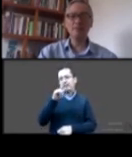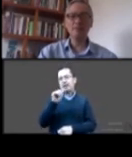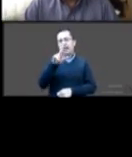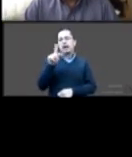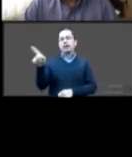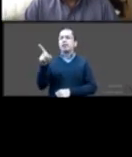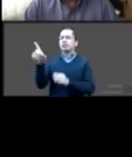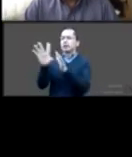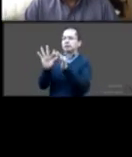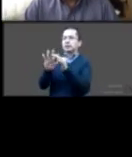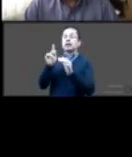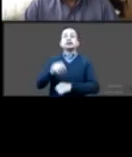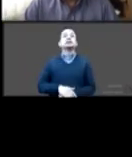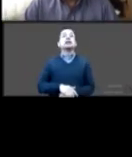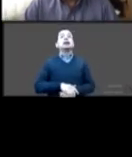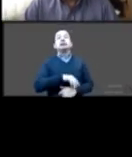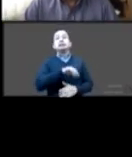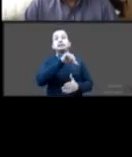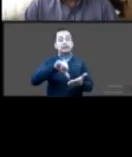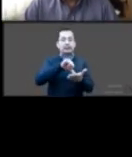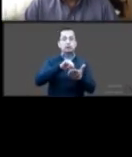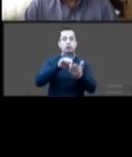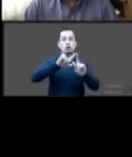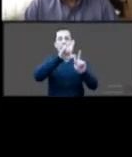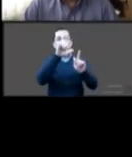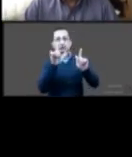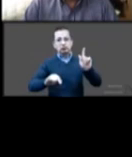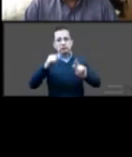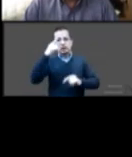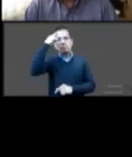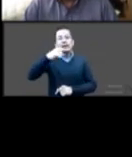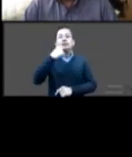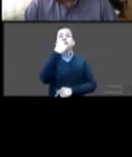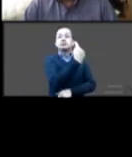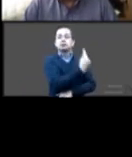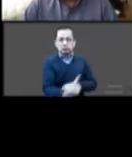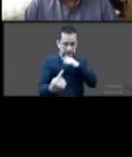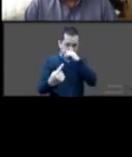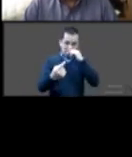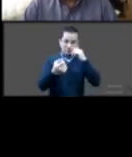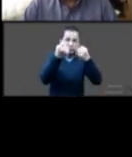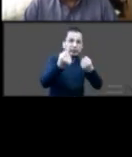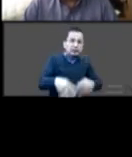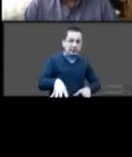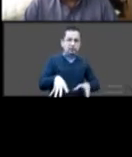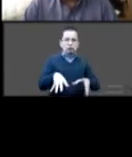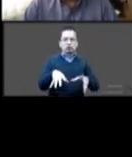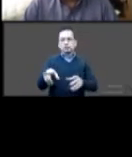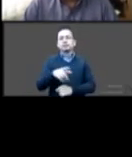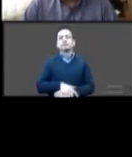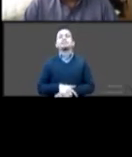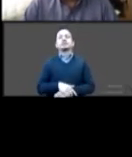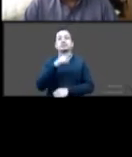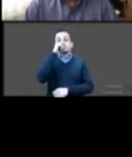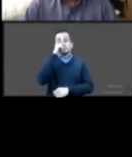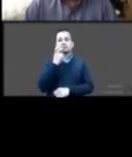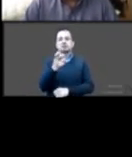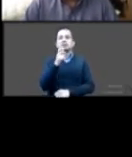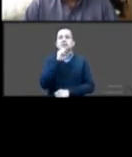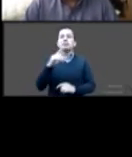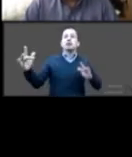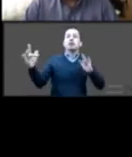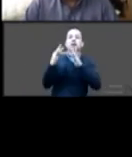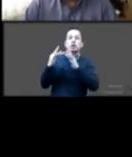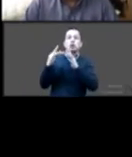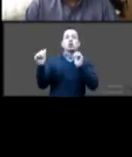para Niños Perdidos y Explotados con la generación del CyberTIP, que es la información que